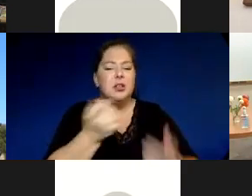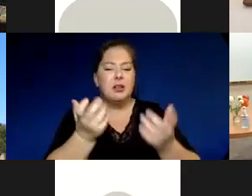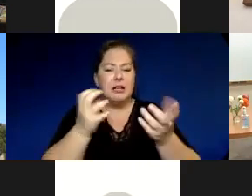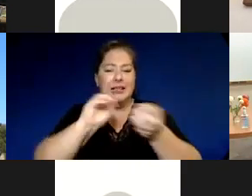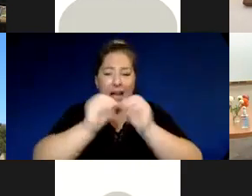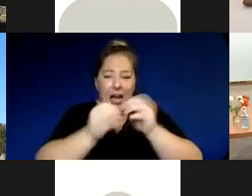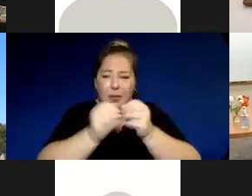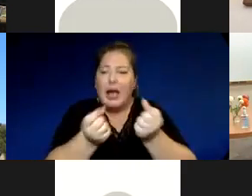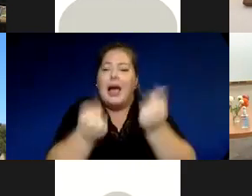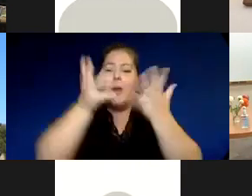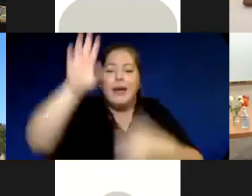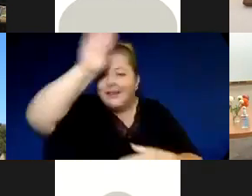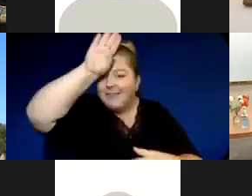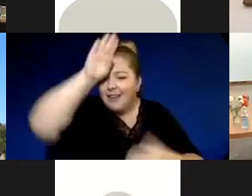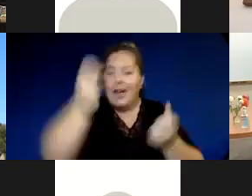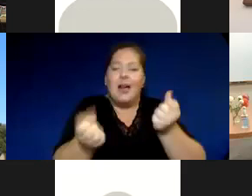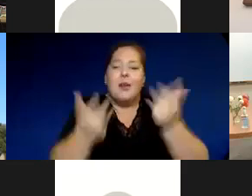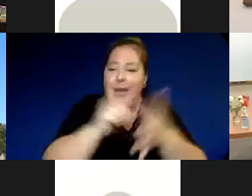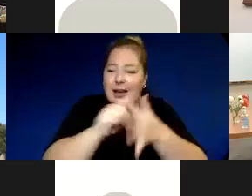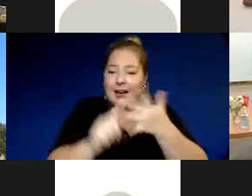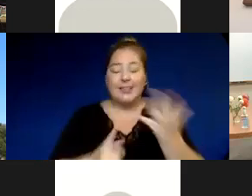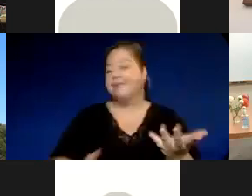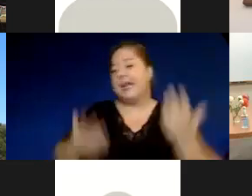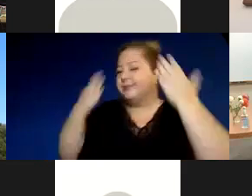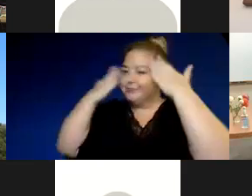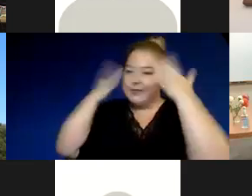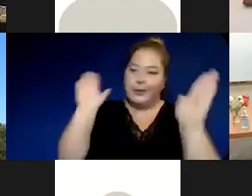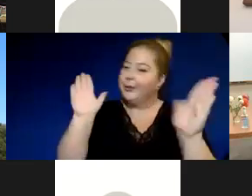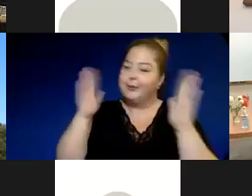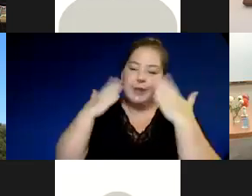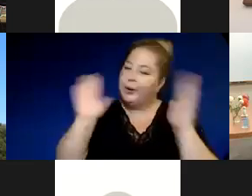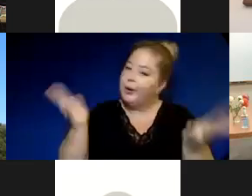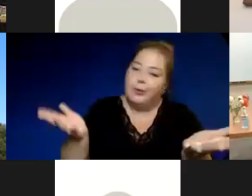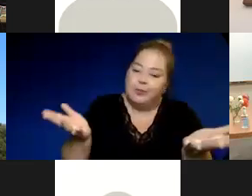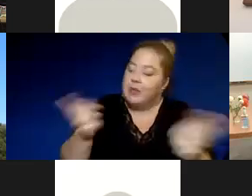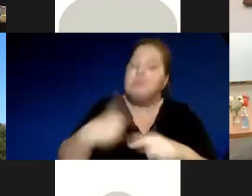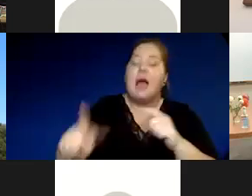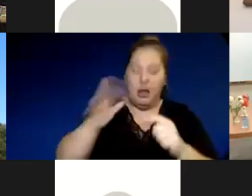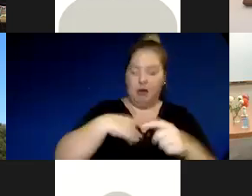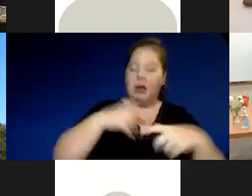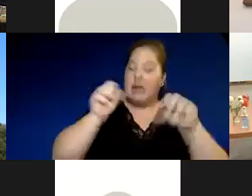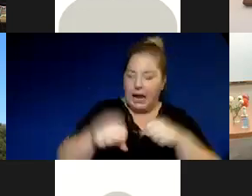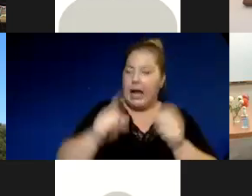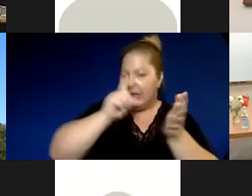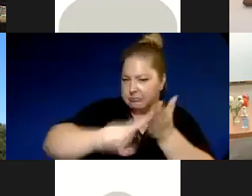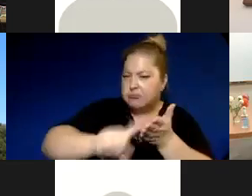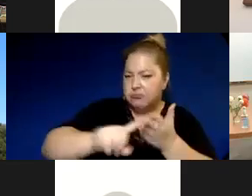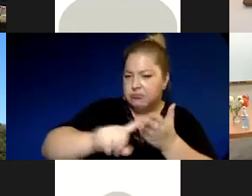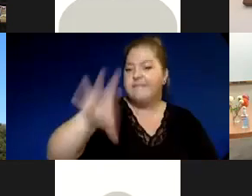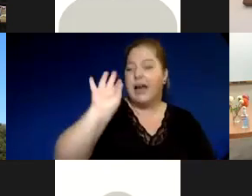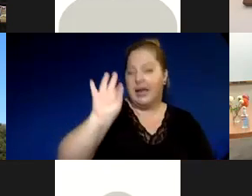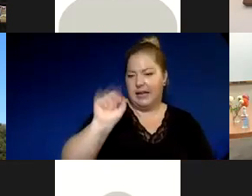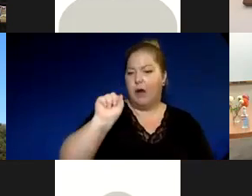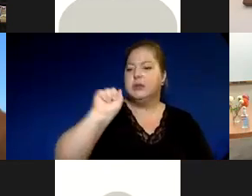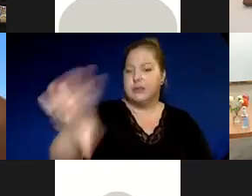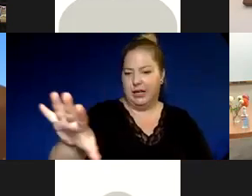cada grupo, en cada cuadrilla, no tengo la cifra exacta, pero en este